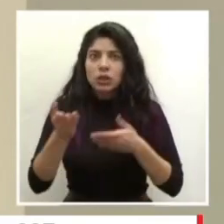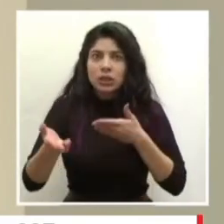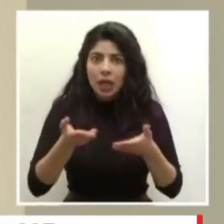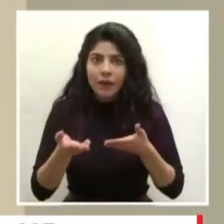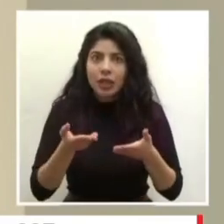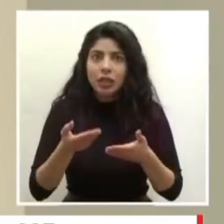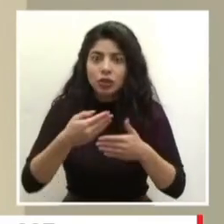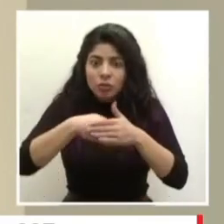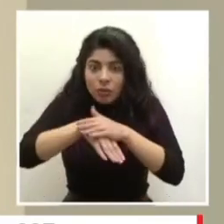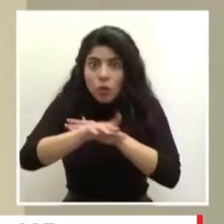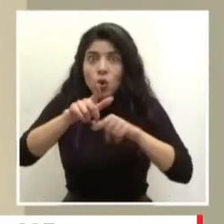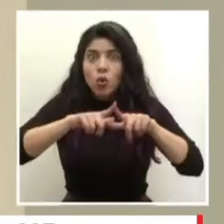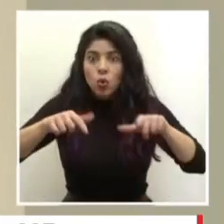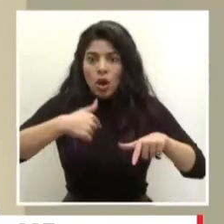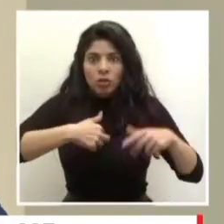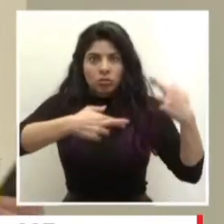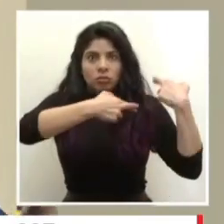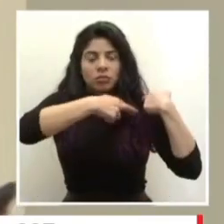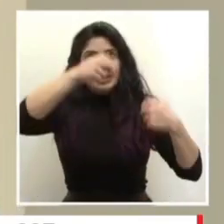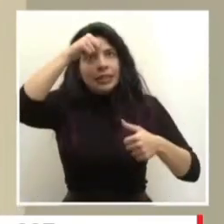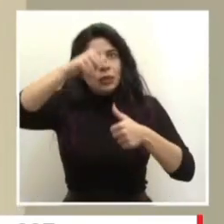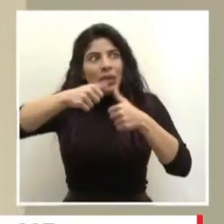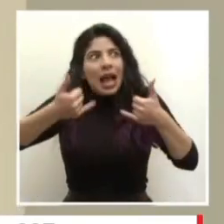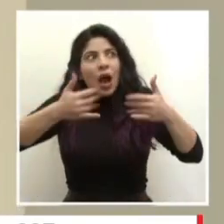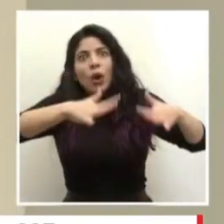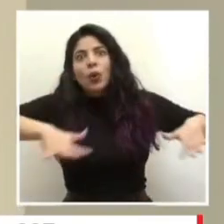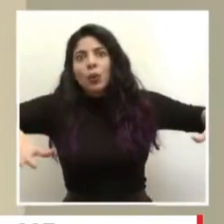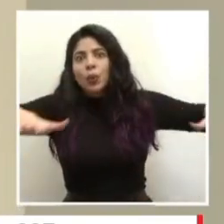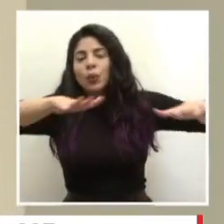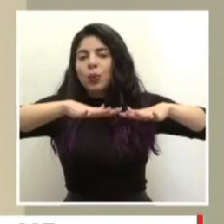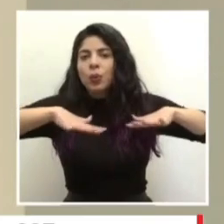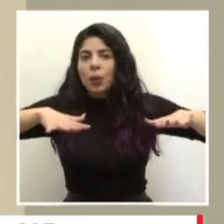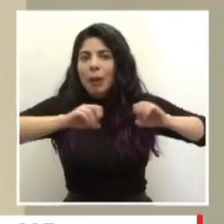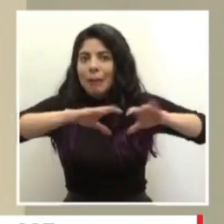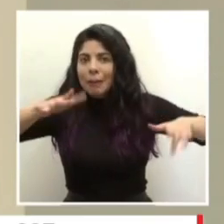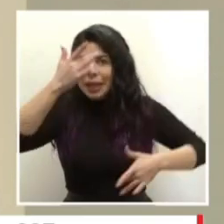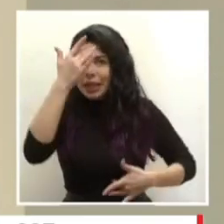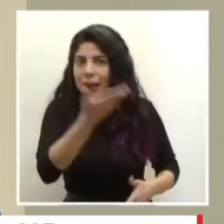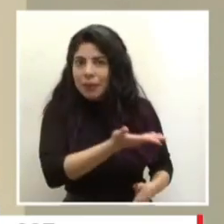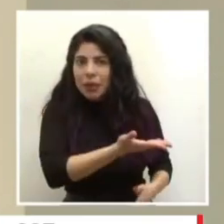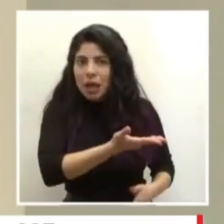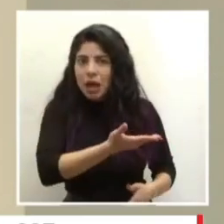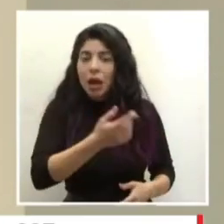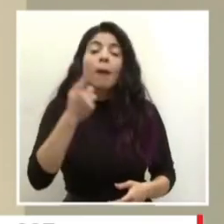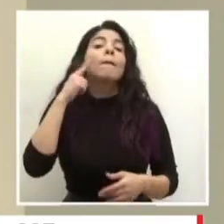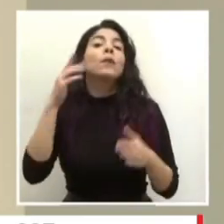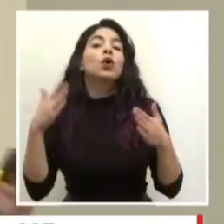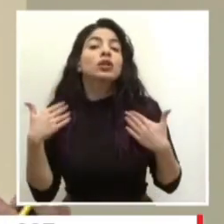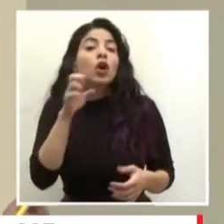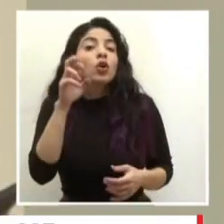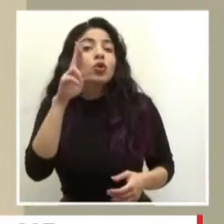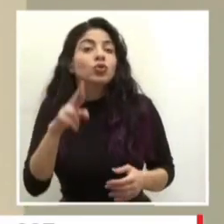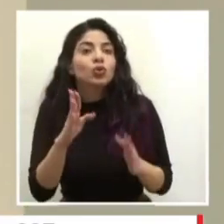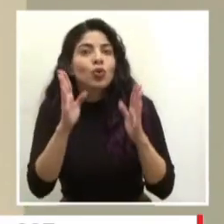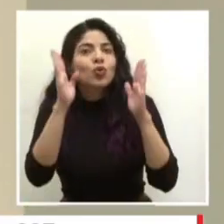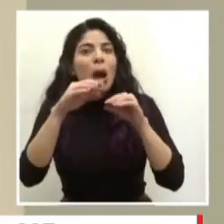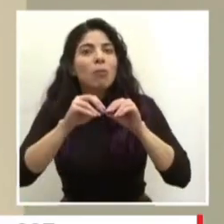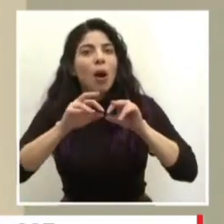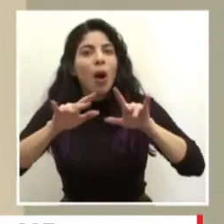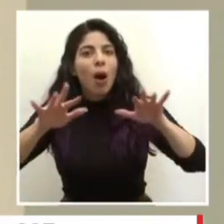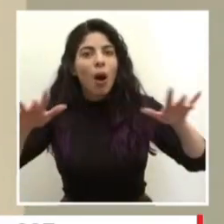que está entrando a ese recinto y que recuerde que estamos justamente en un ambiente de pandemia y que por dicha en Costa Rica no tenemos una transmisión ampliada,